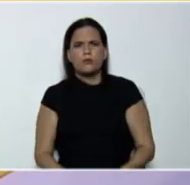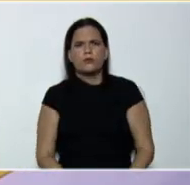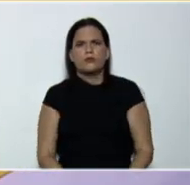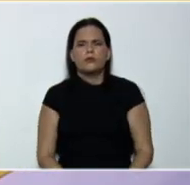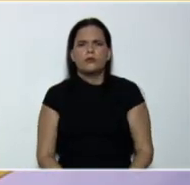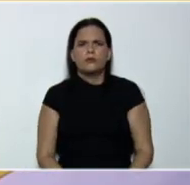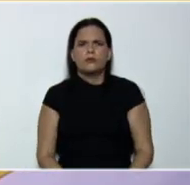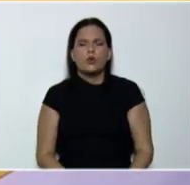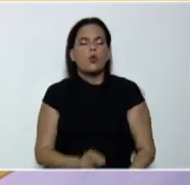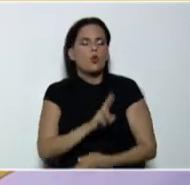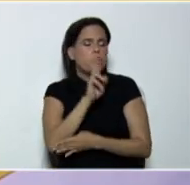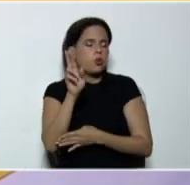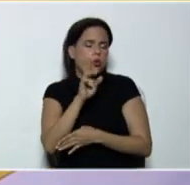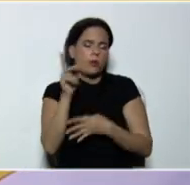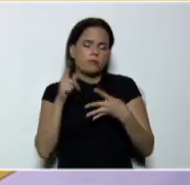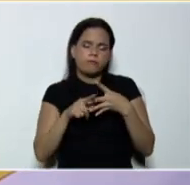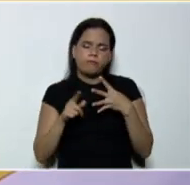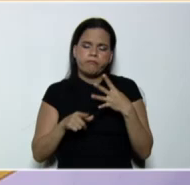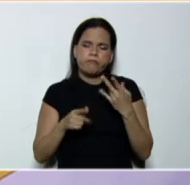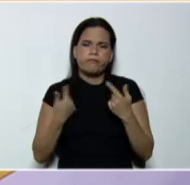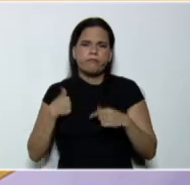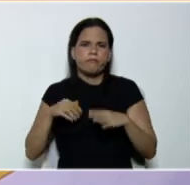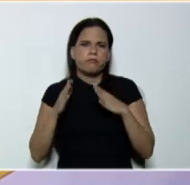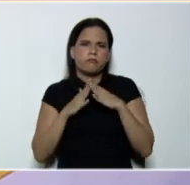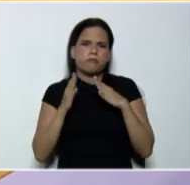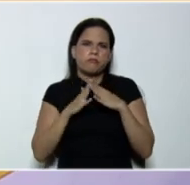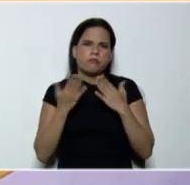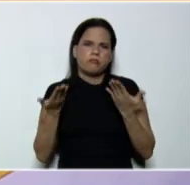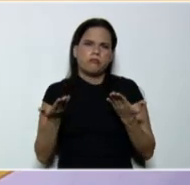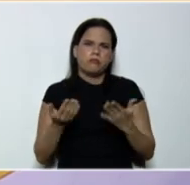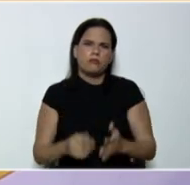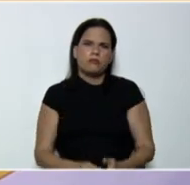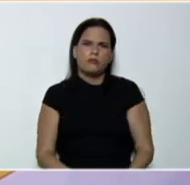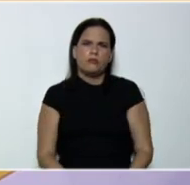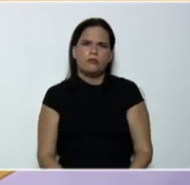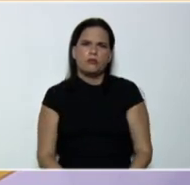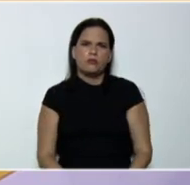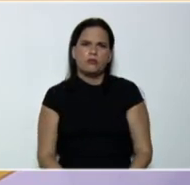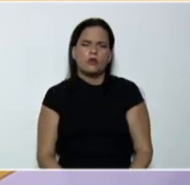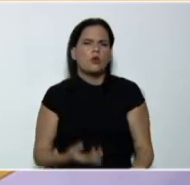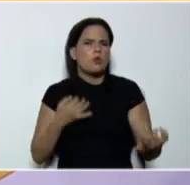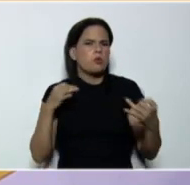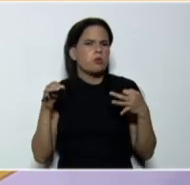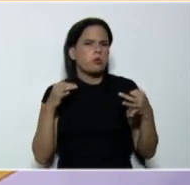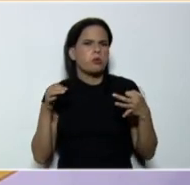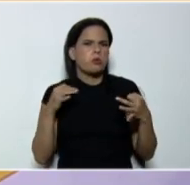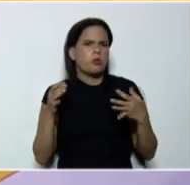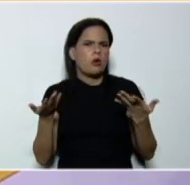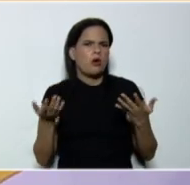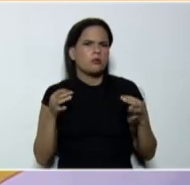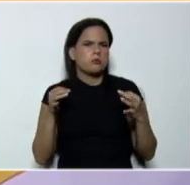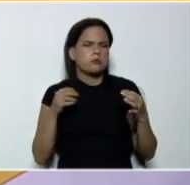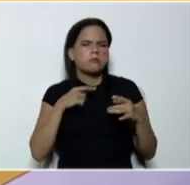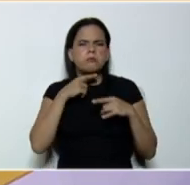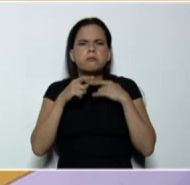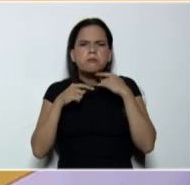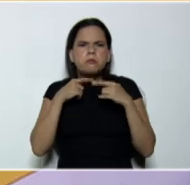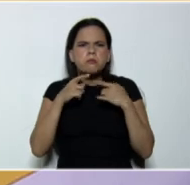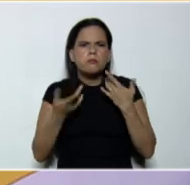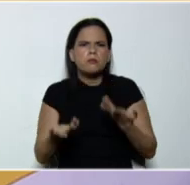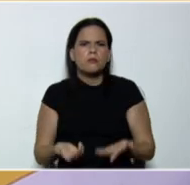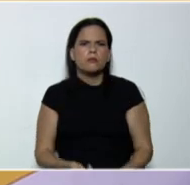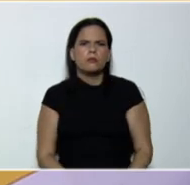o material reutilizable, en este caso, cartón, hojas, y